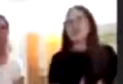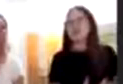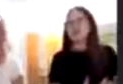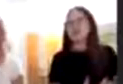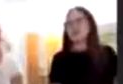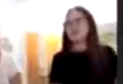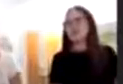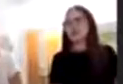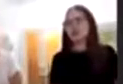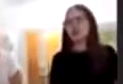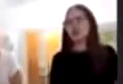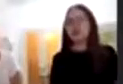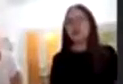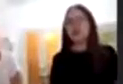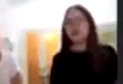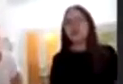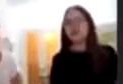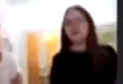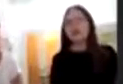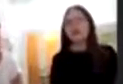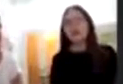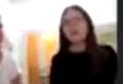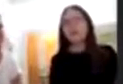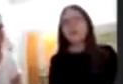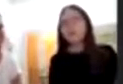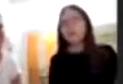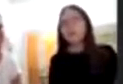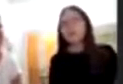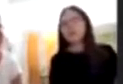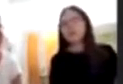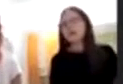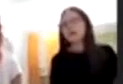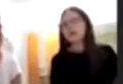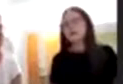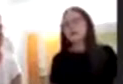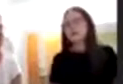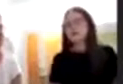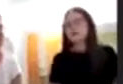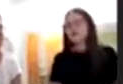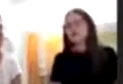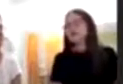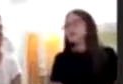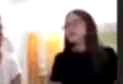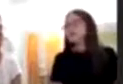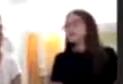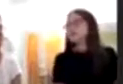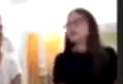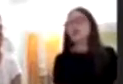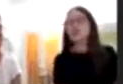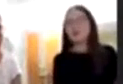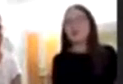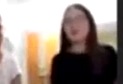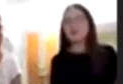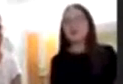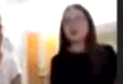Este concepto de infraestructura verde es muy importante para el medio ambiente porque brinda servicios